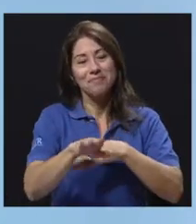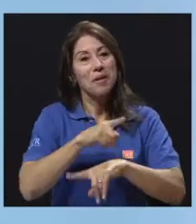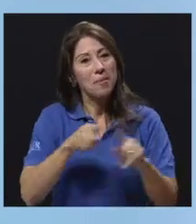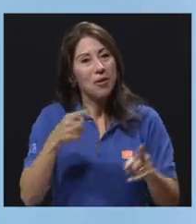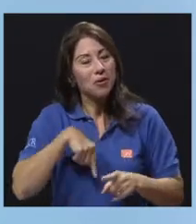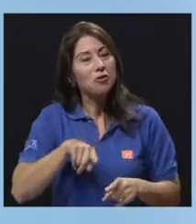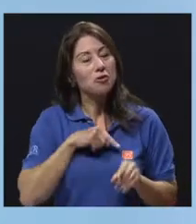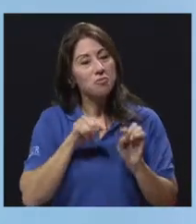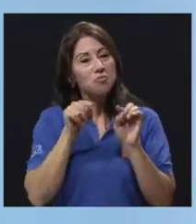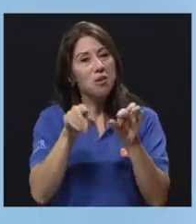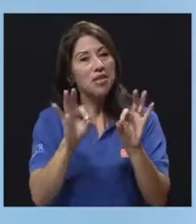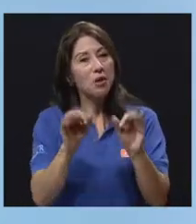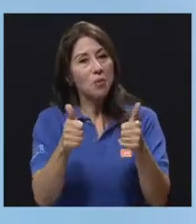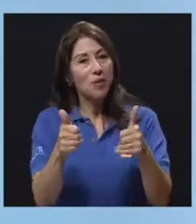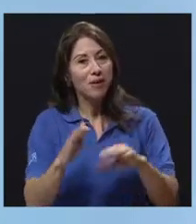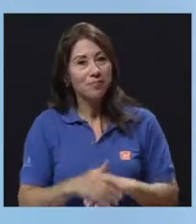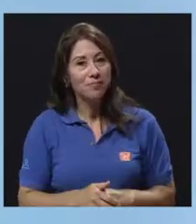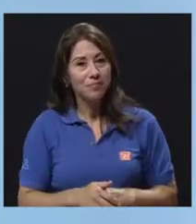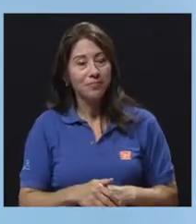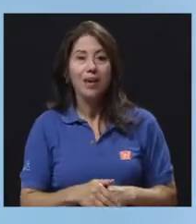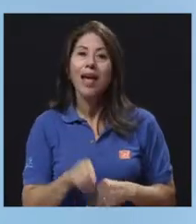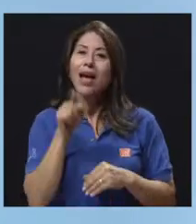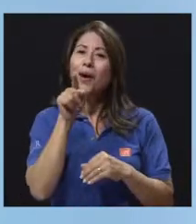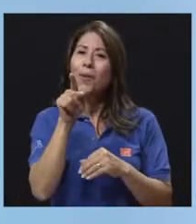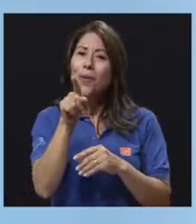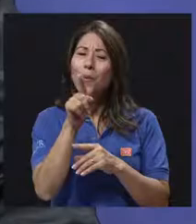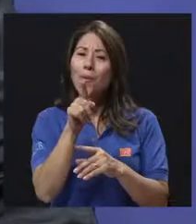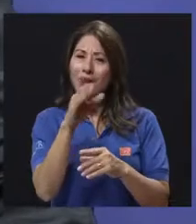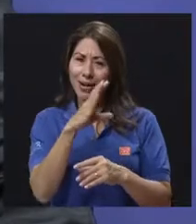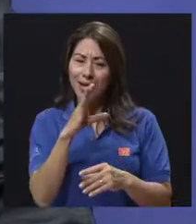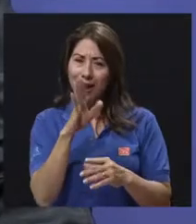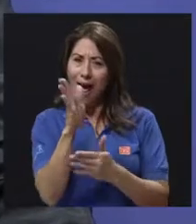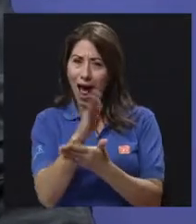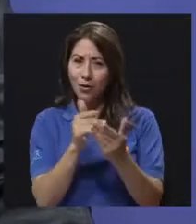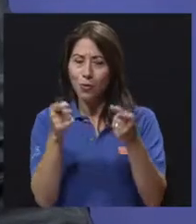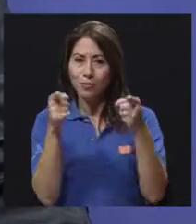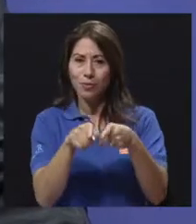ubicamos, pero todo salió bien. Un detalle pictórico.